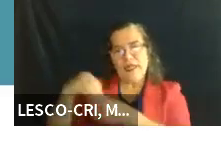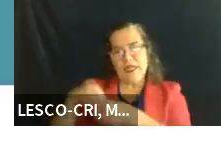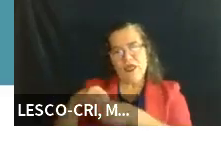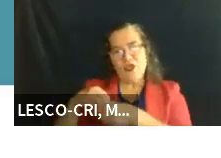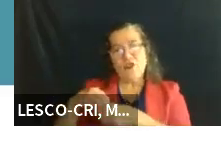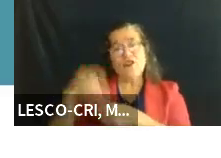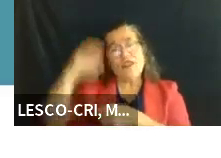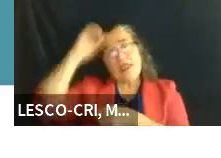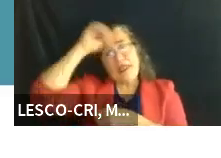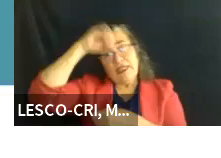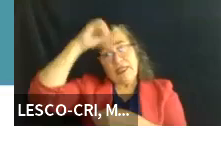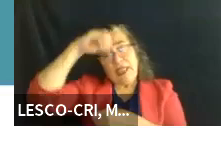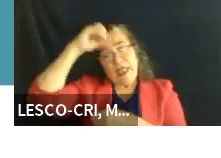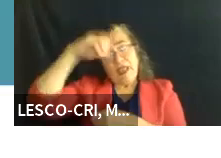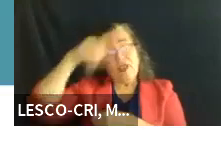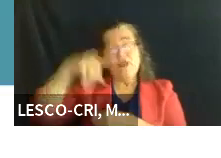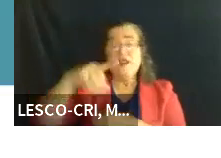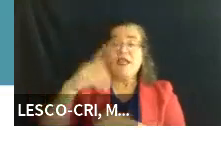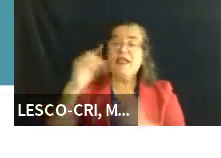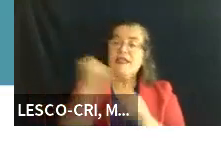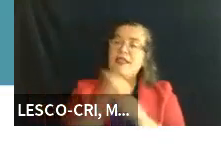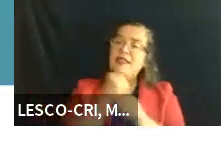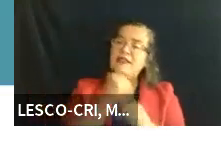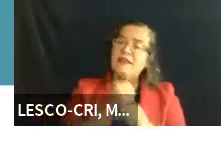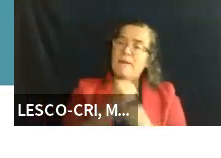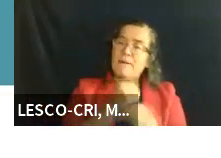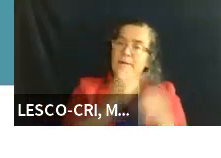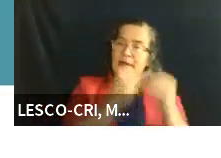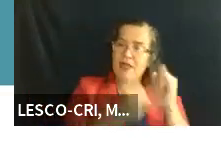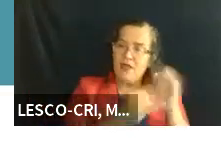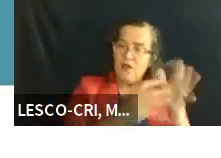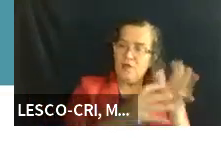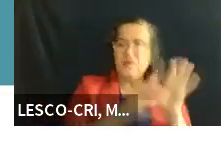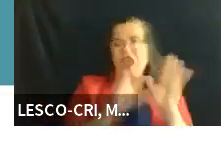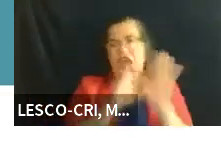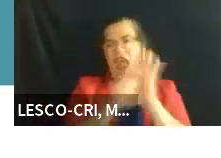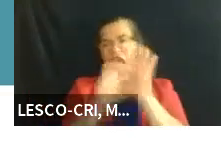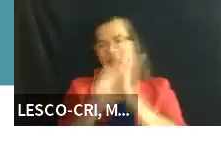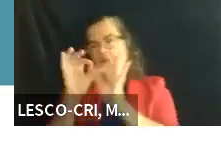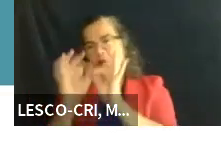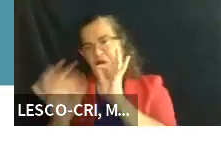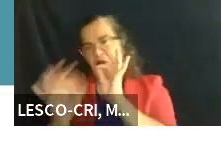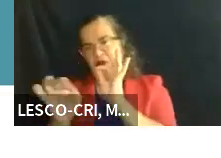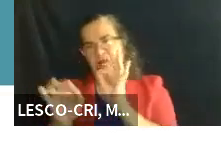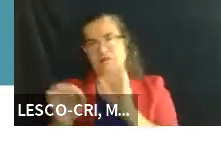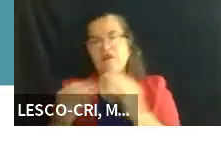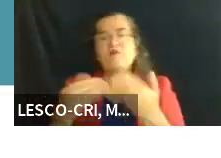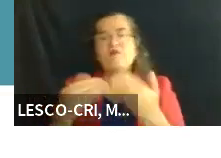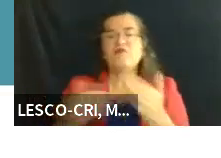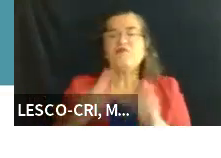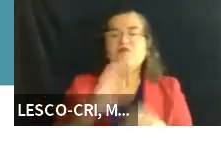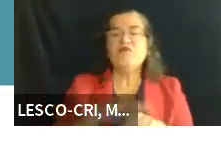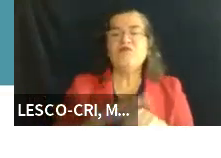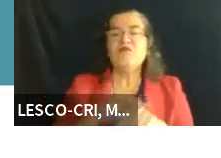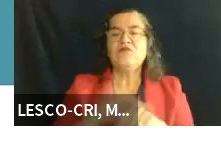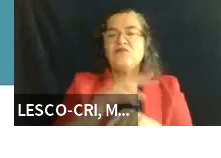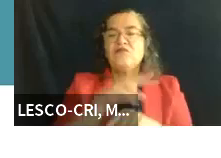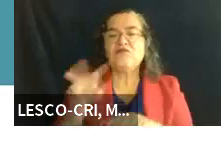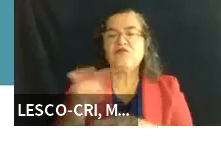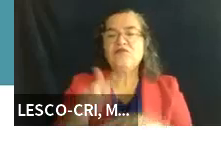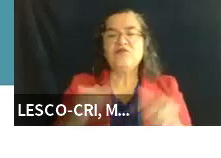desempeño. Estos son meros ejemplos, simples ejemplos, cualquiera de ellos les permiten ver a ustedes en los